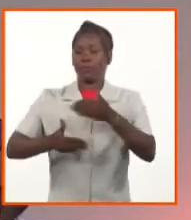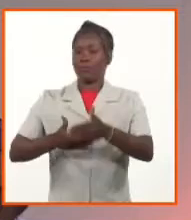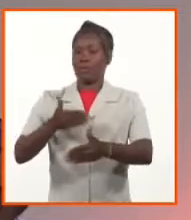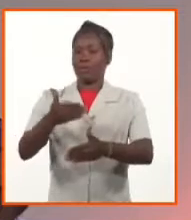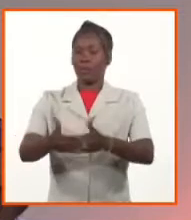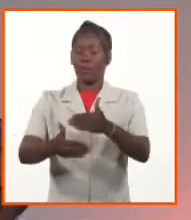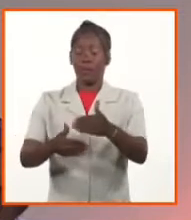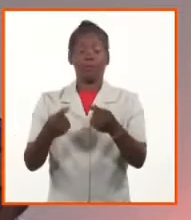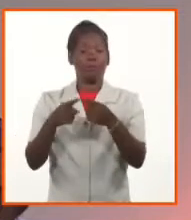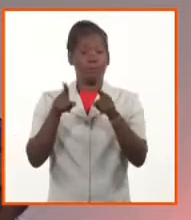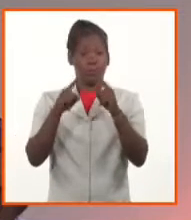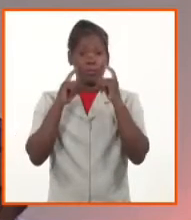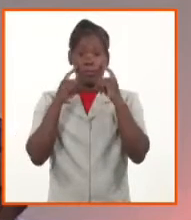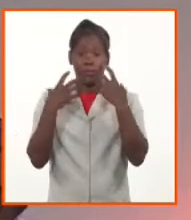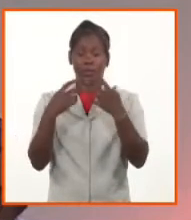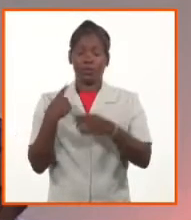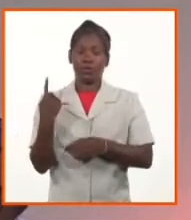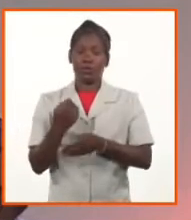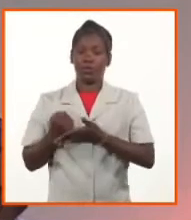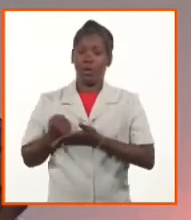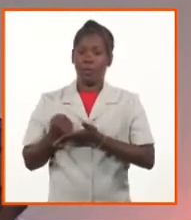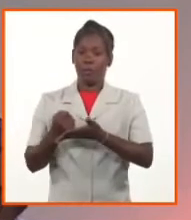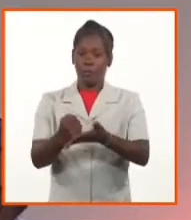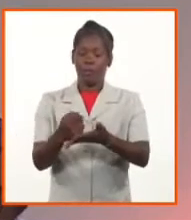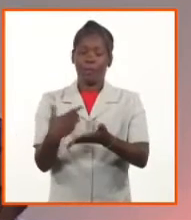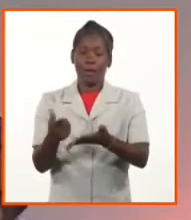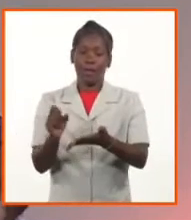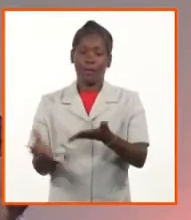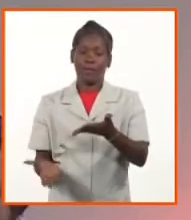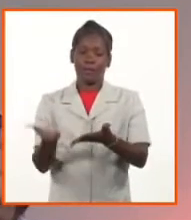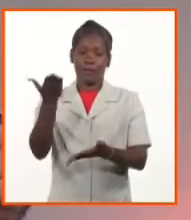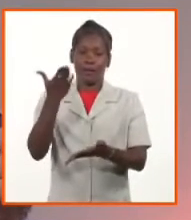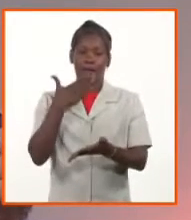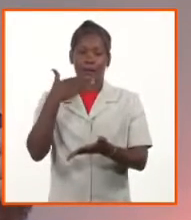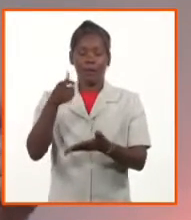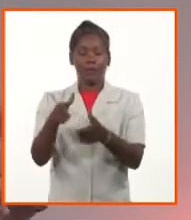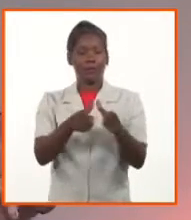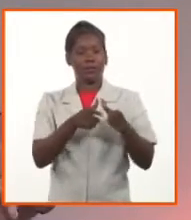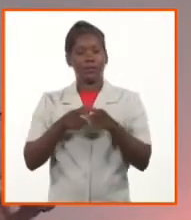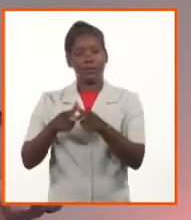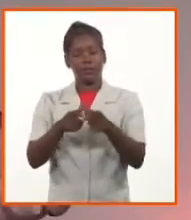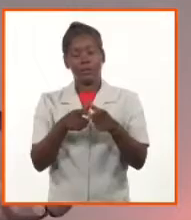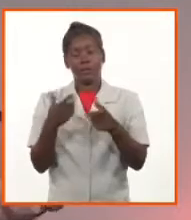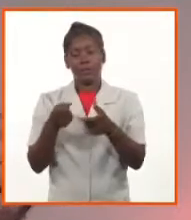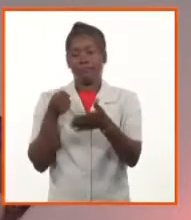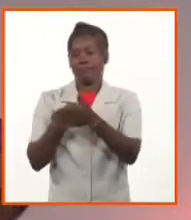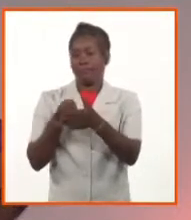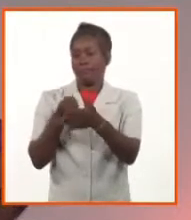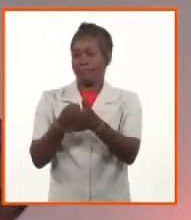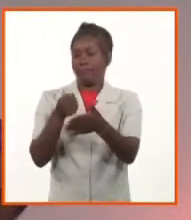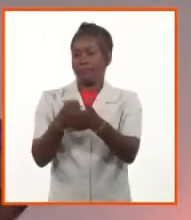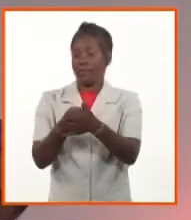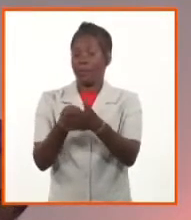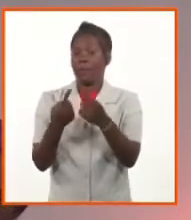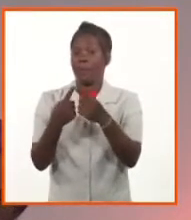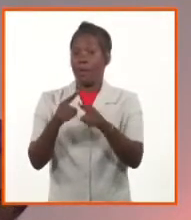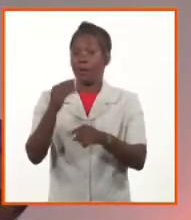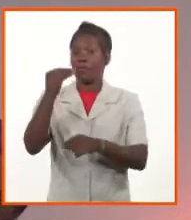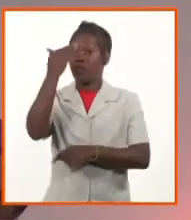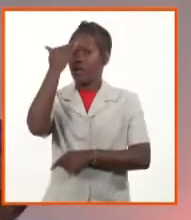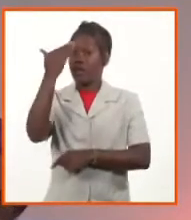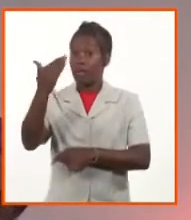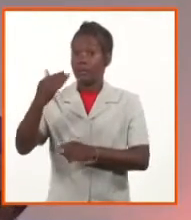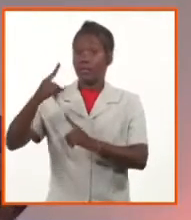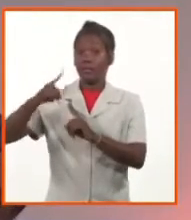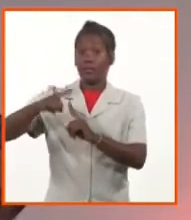nosotros es fundamental seguir contribuyendo a ese crecimiento de la asociación de manera consecuente también con el legado, con las esencias de Luis y Sergio